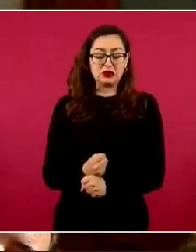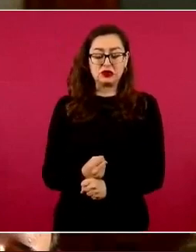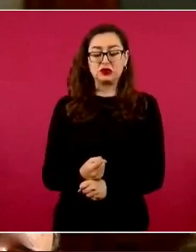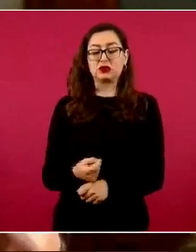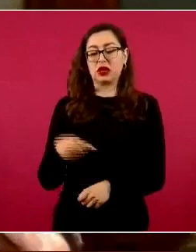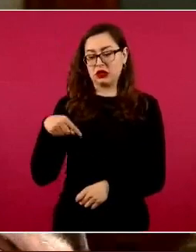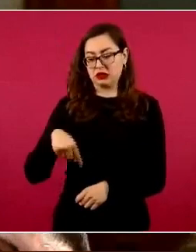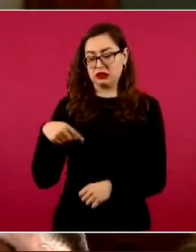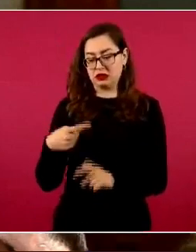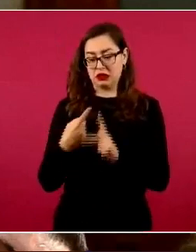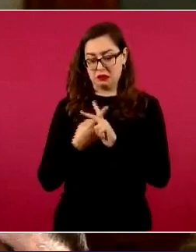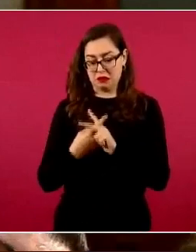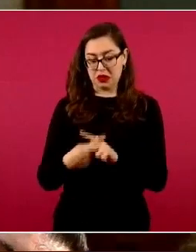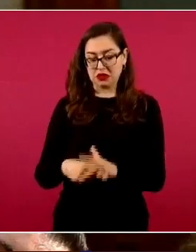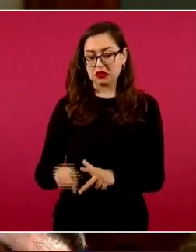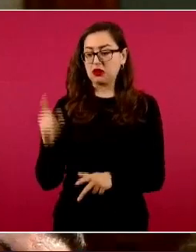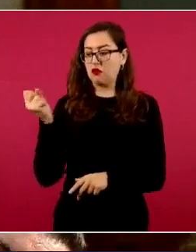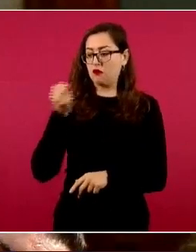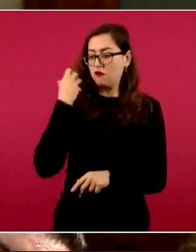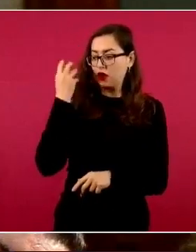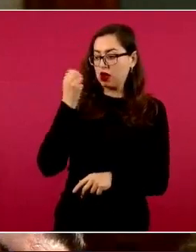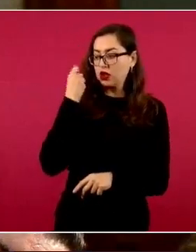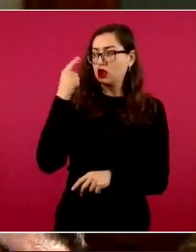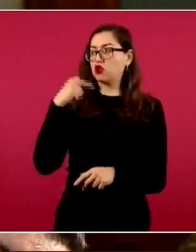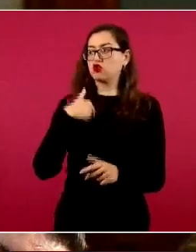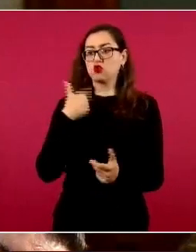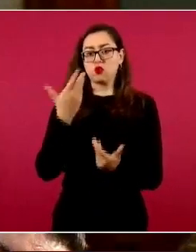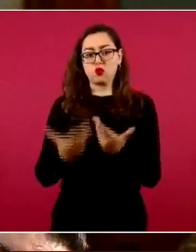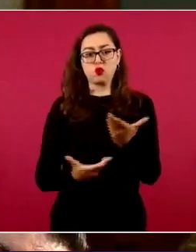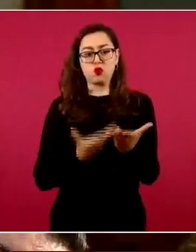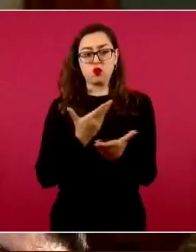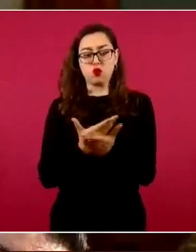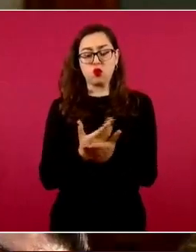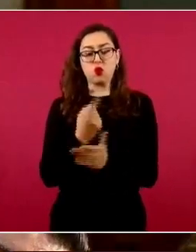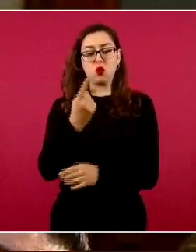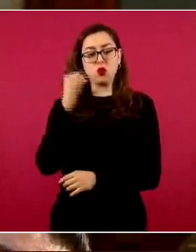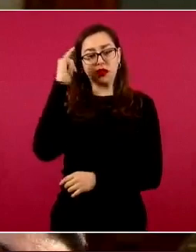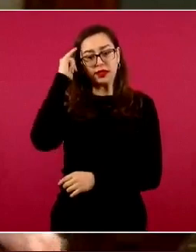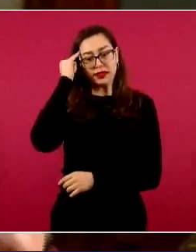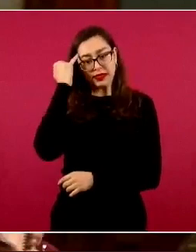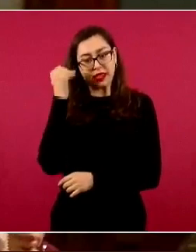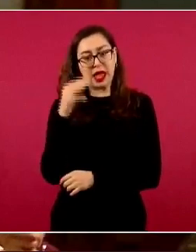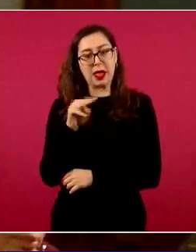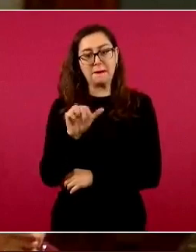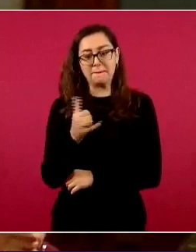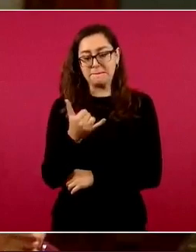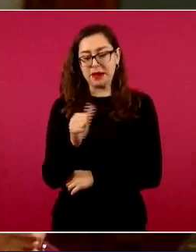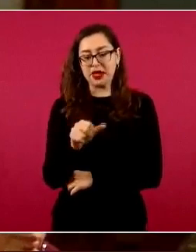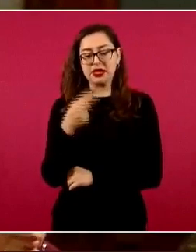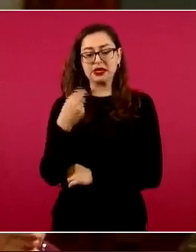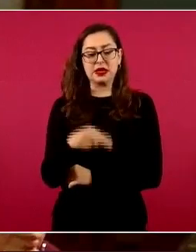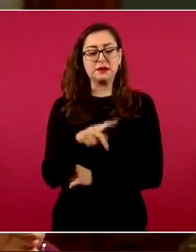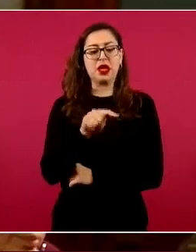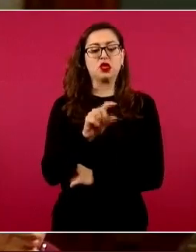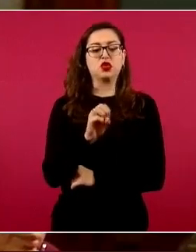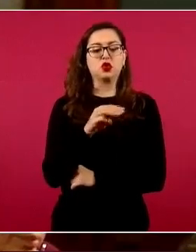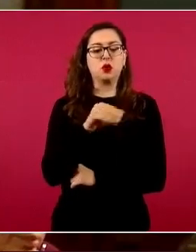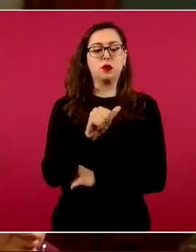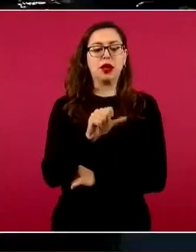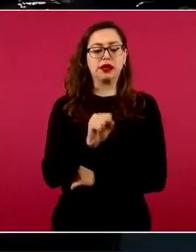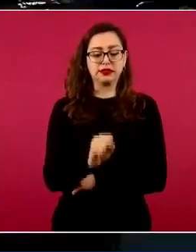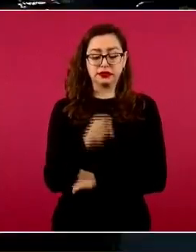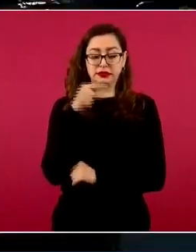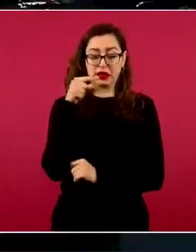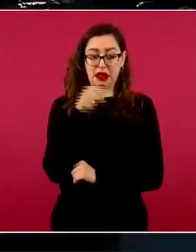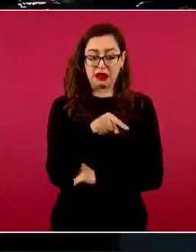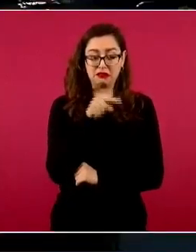mañanera, yo le planteé el caso de un indígena maya que se llama Tomás Cauchi. Este hombre